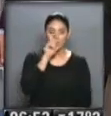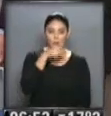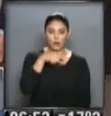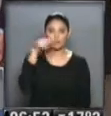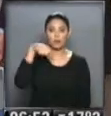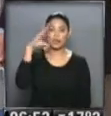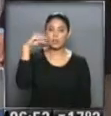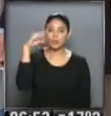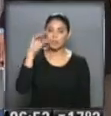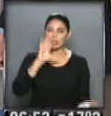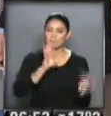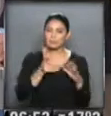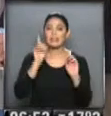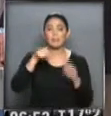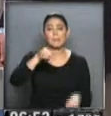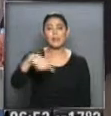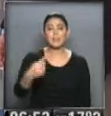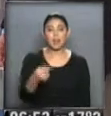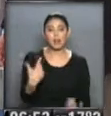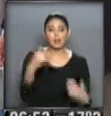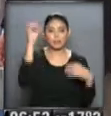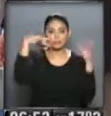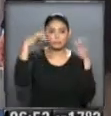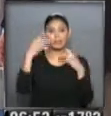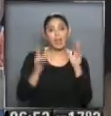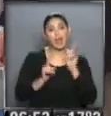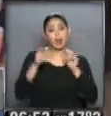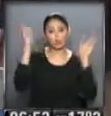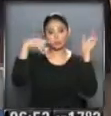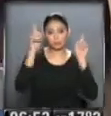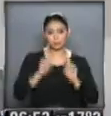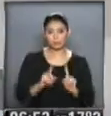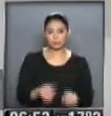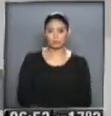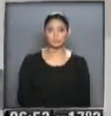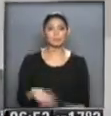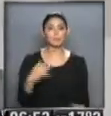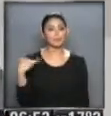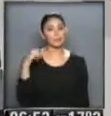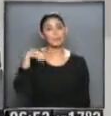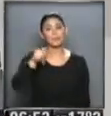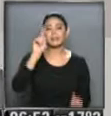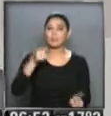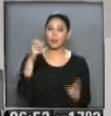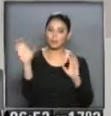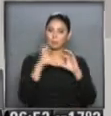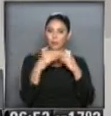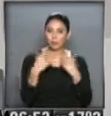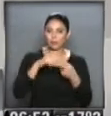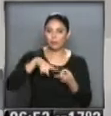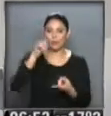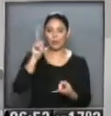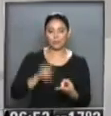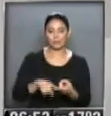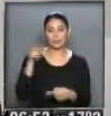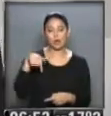partir de esta noche y todo el día de mañana con la posibilidad de chaparrones y quizás alguna tormenta. Bueno, Gaby, pueden comunicarse, por supuesto, a lo largo de todo el día. Momento